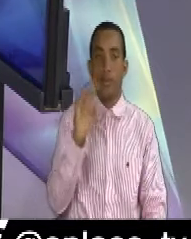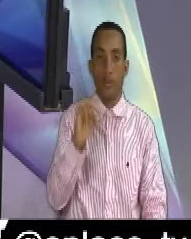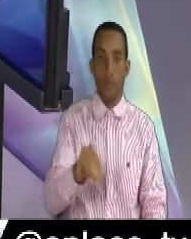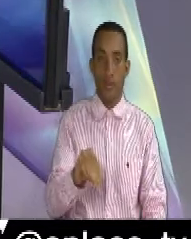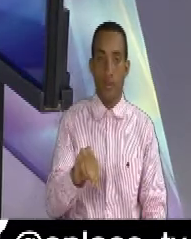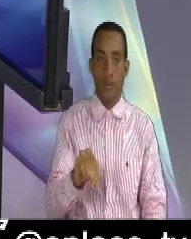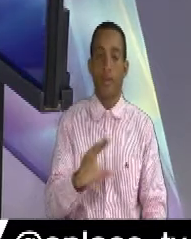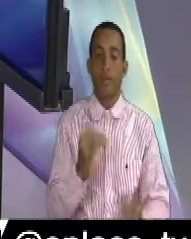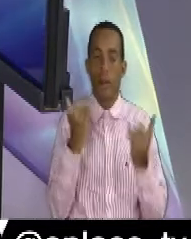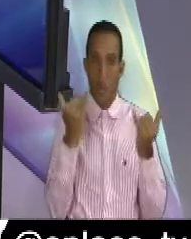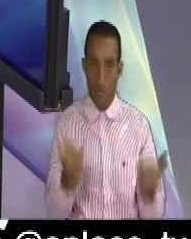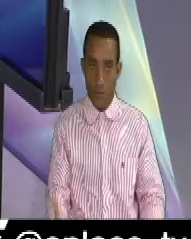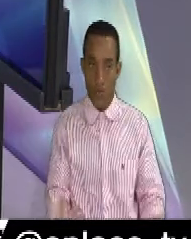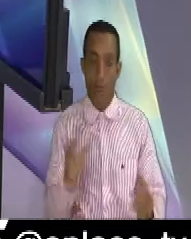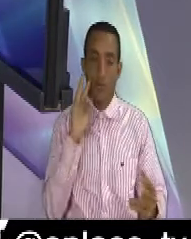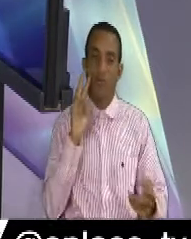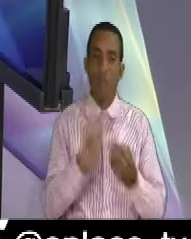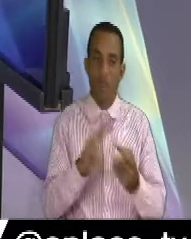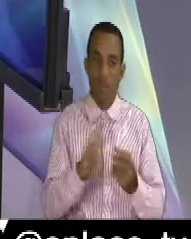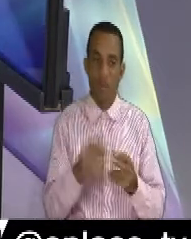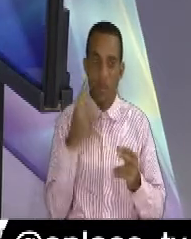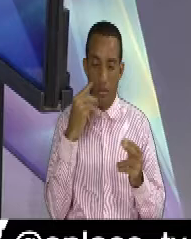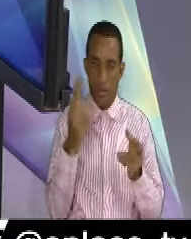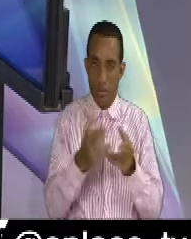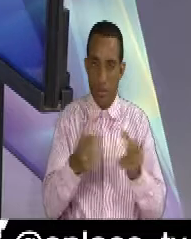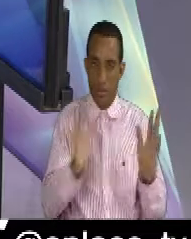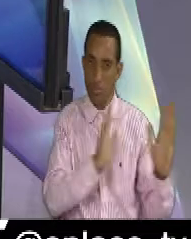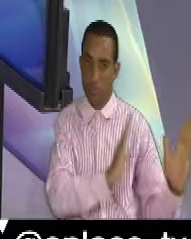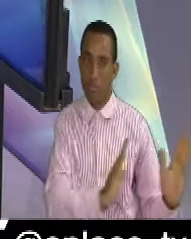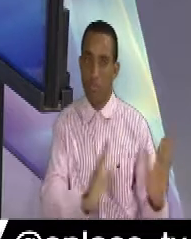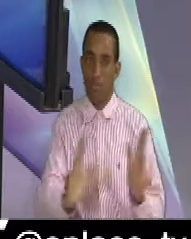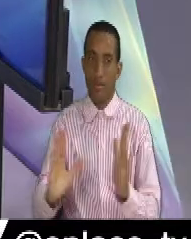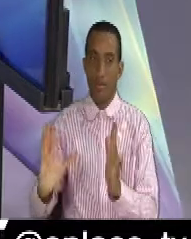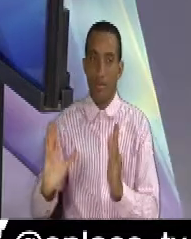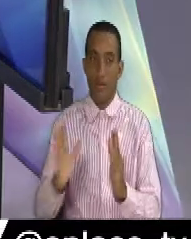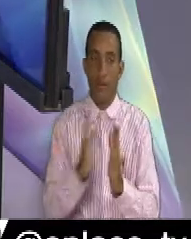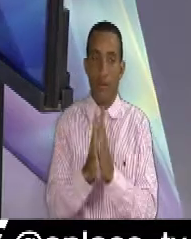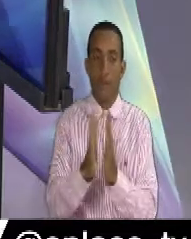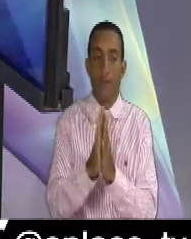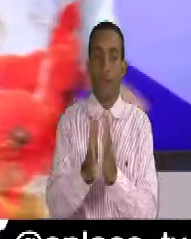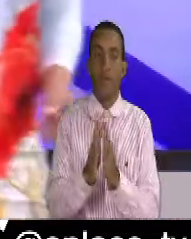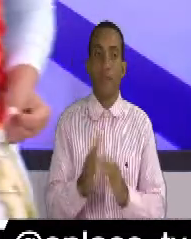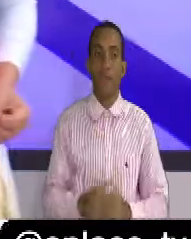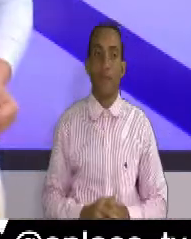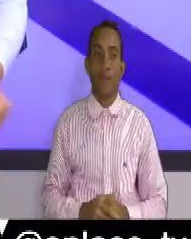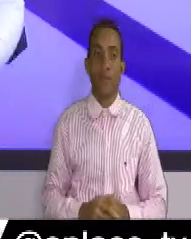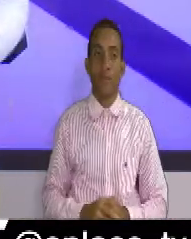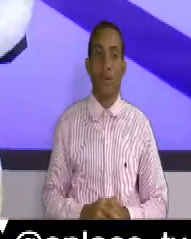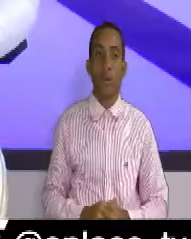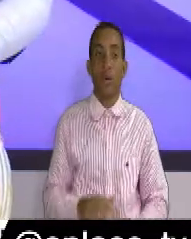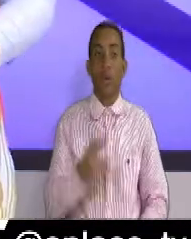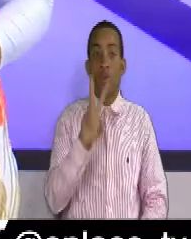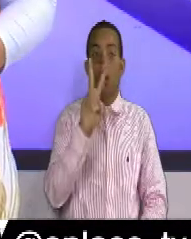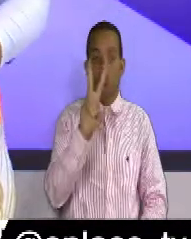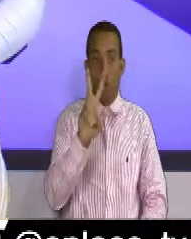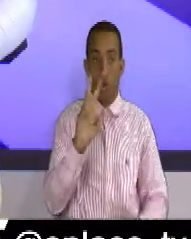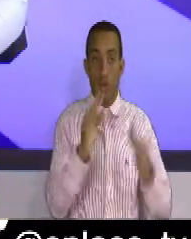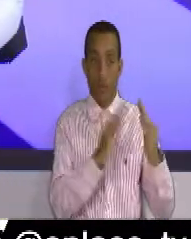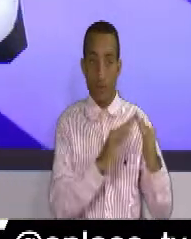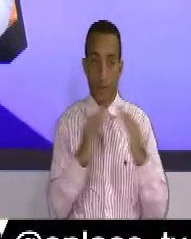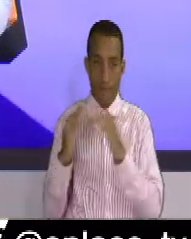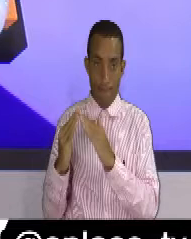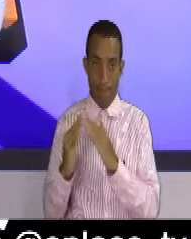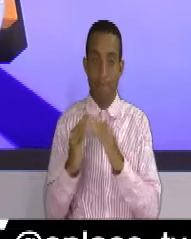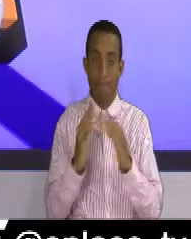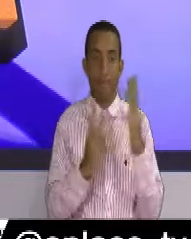www.enlacetelevisión.com. Es el momento de conocer los titulares de la presente emisión informativa. Dos viviendas resultaron afectadas por la caída